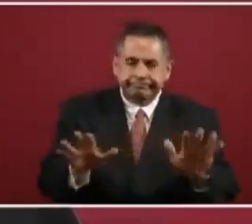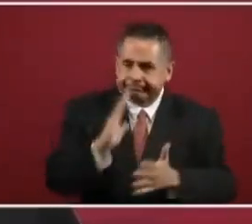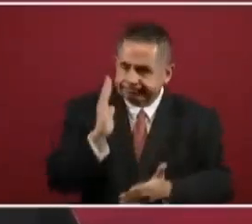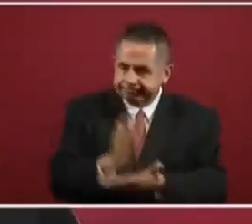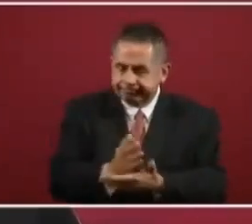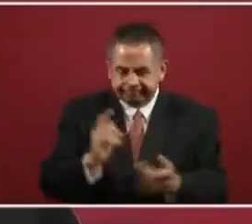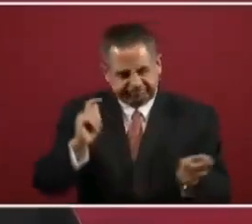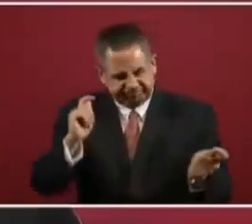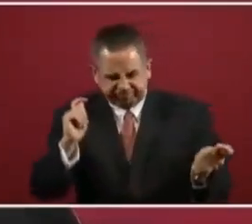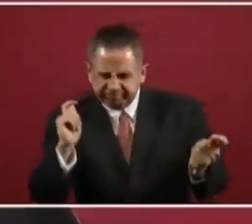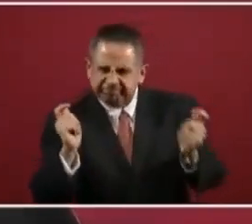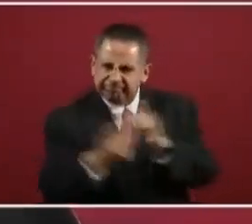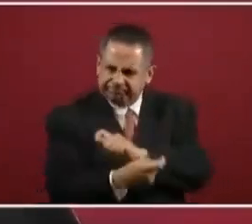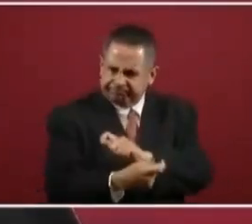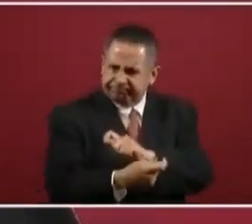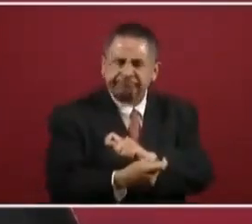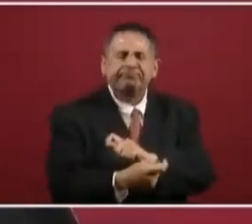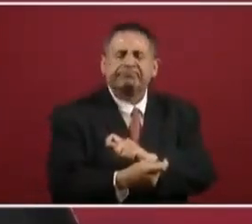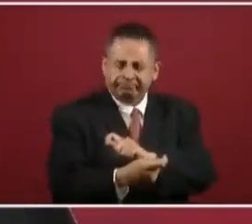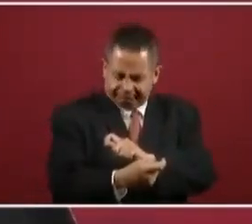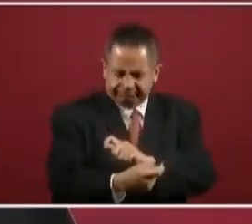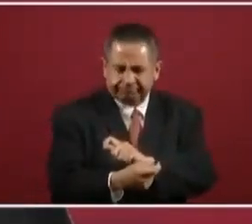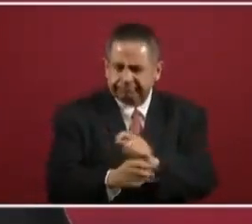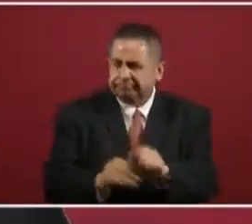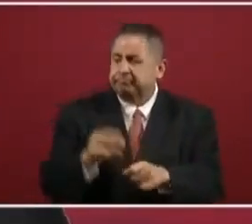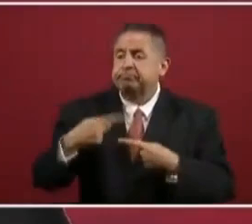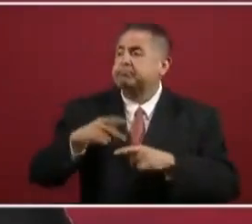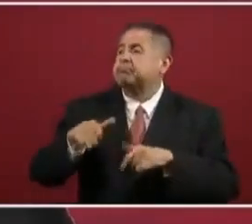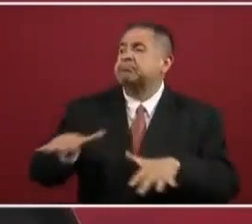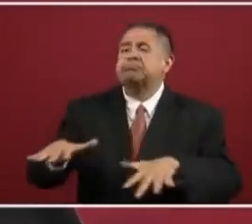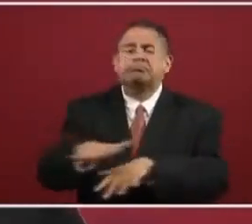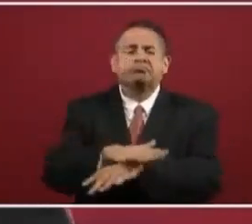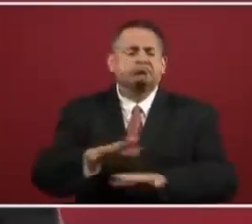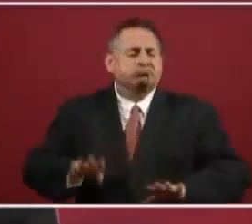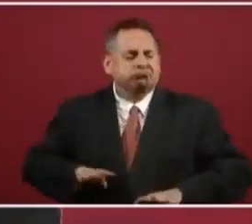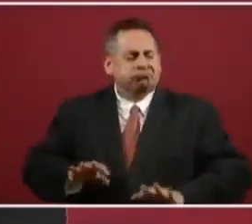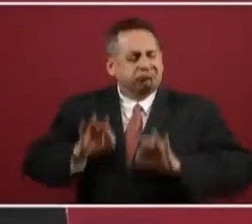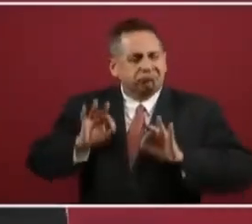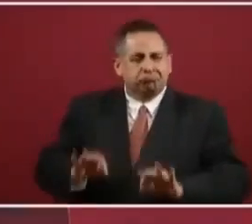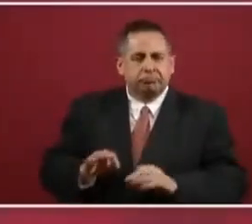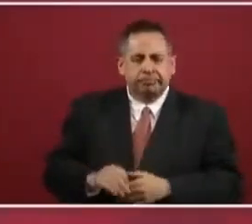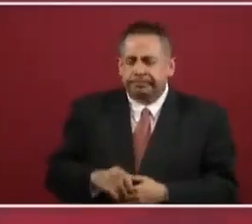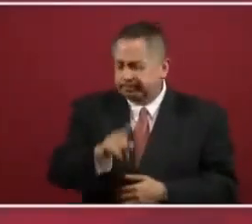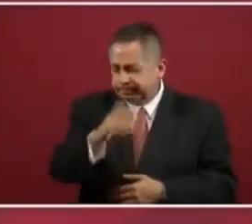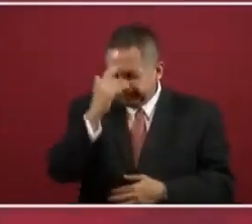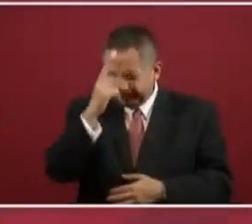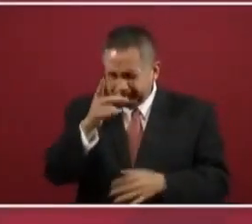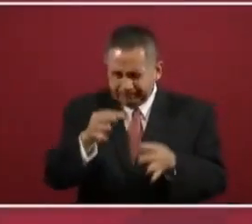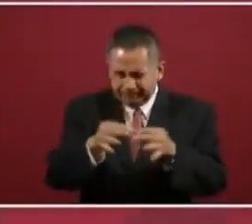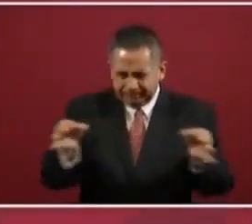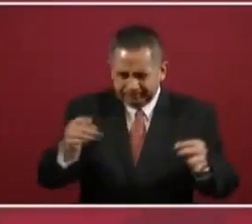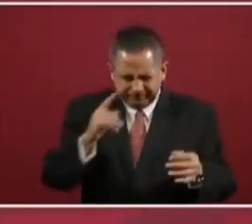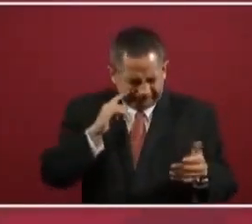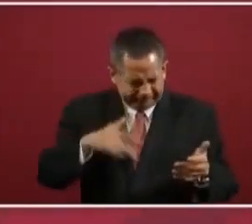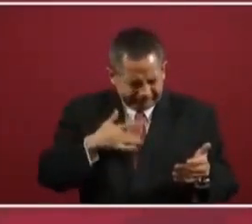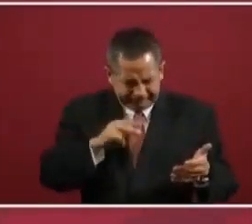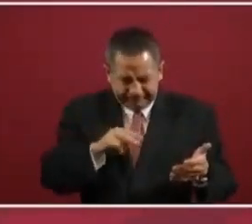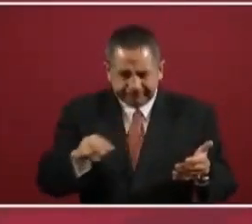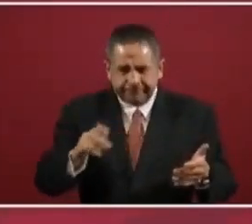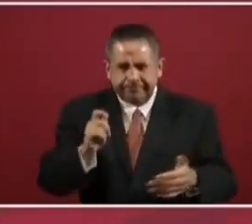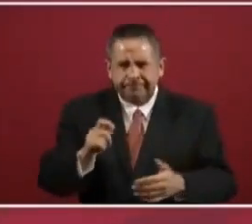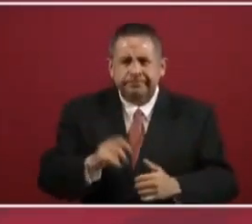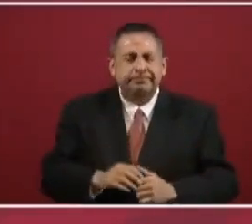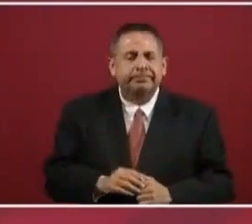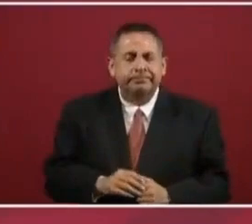es una transformación en bien del pueblo hay una frase en